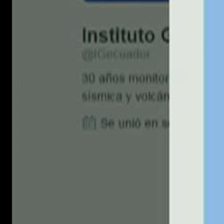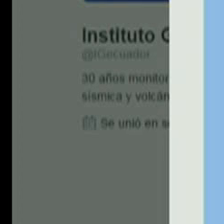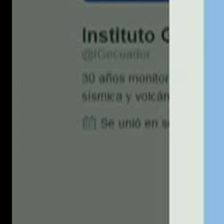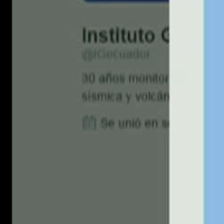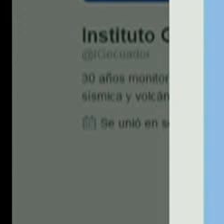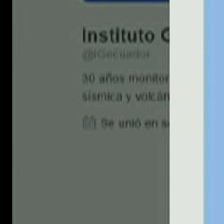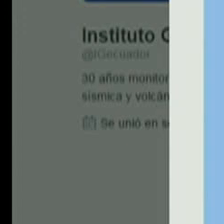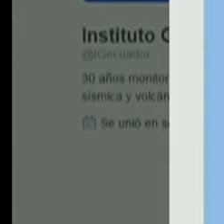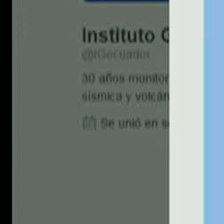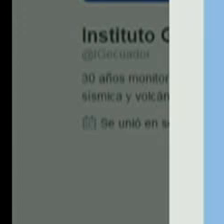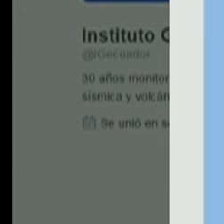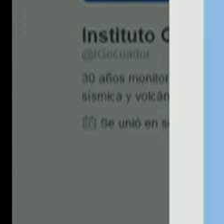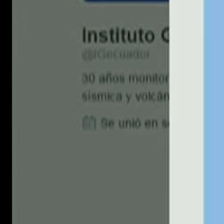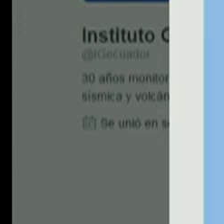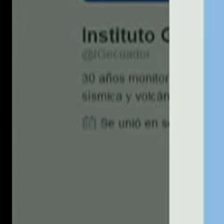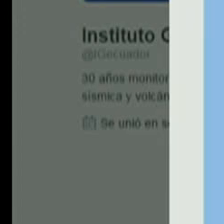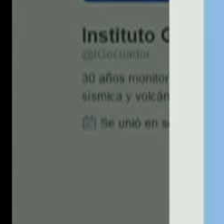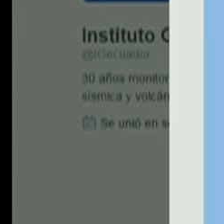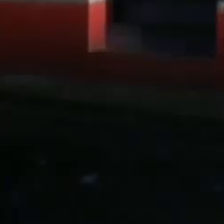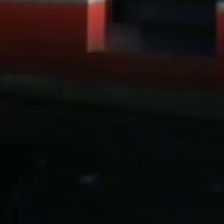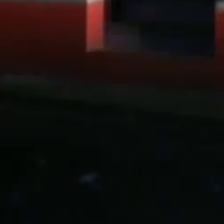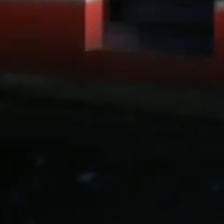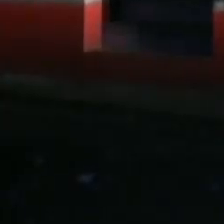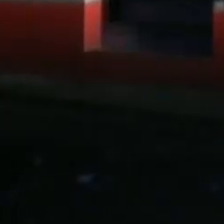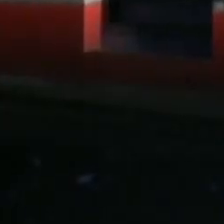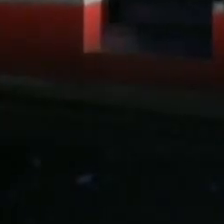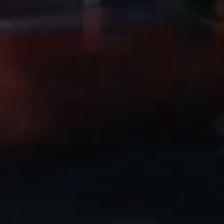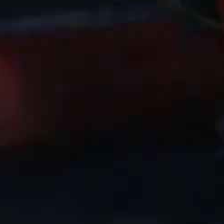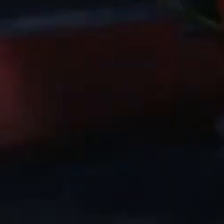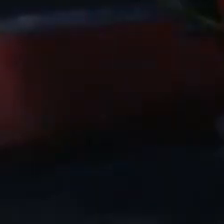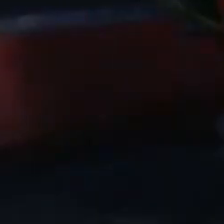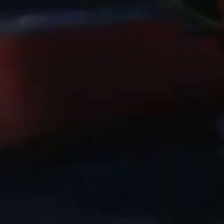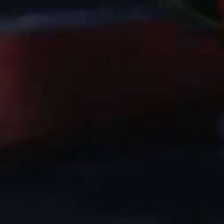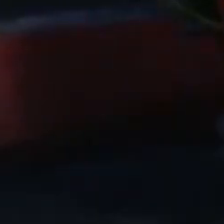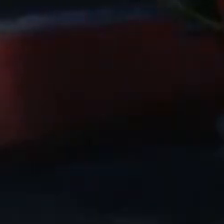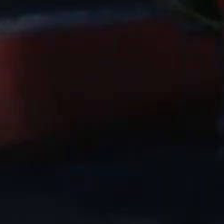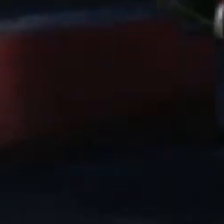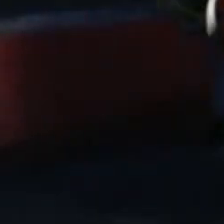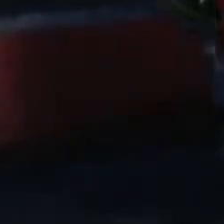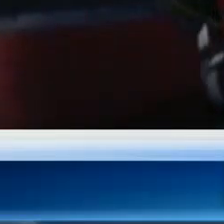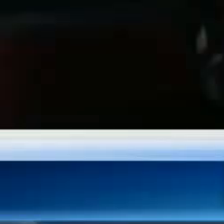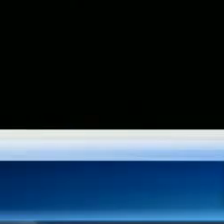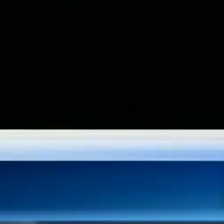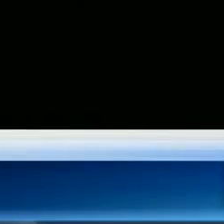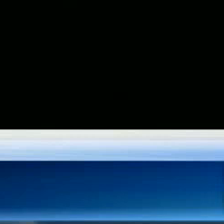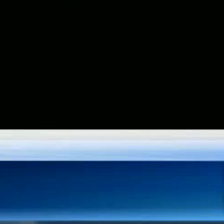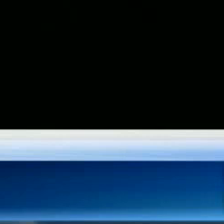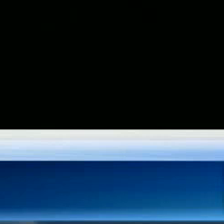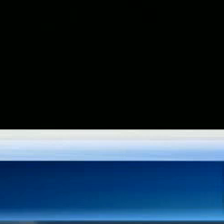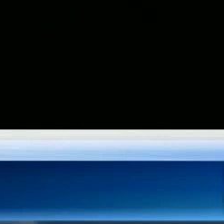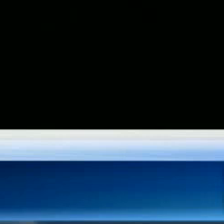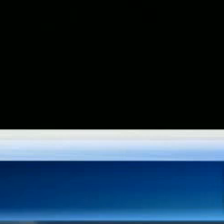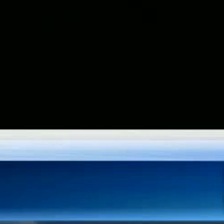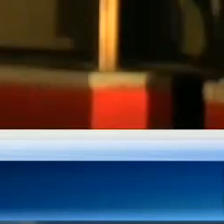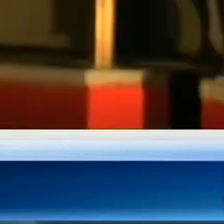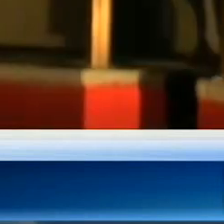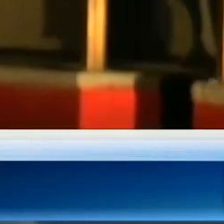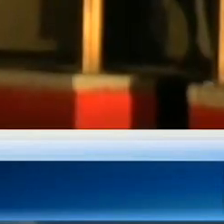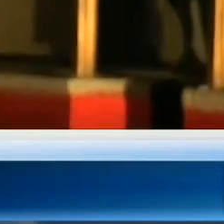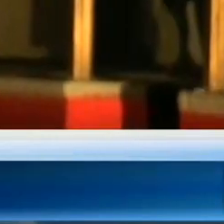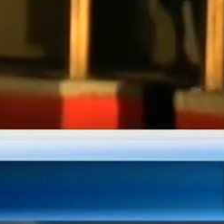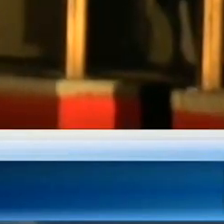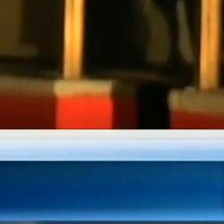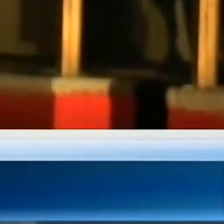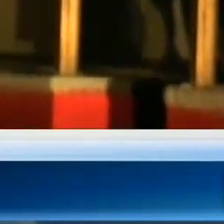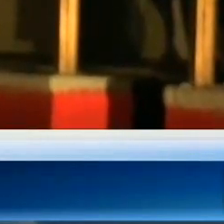queremos de ninguna manera alterar la tranquilidad, pero en Manabí, ahí están las imágenes, miren, esa es una pared que se ha caído. Así